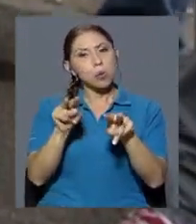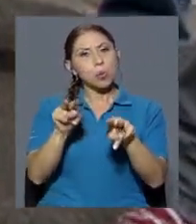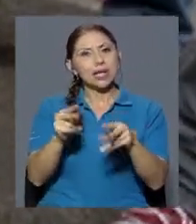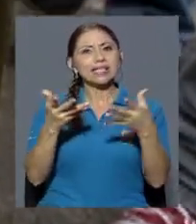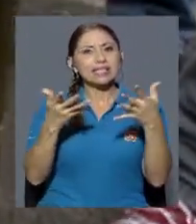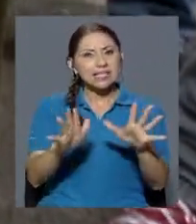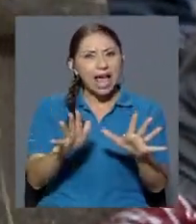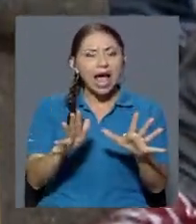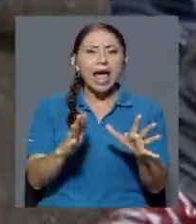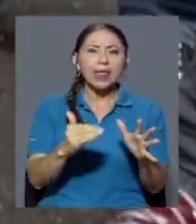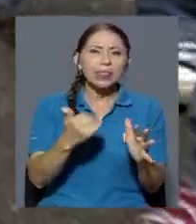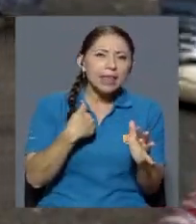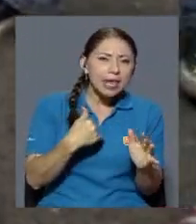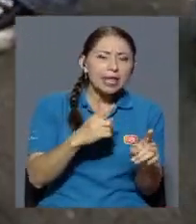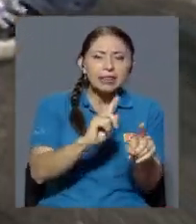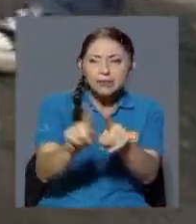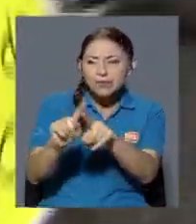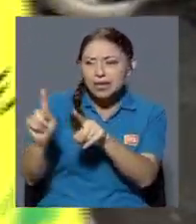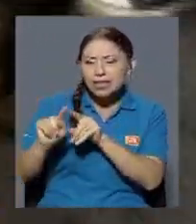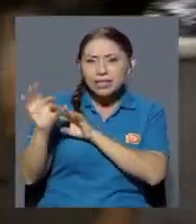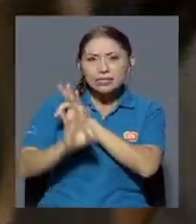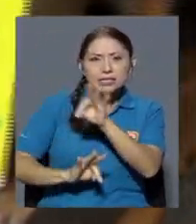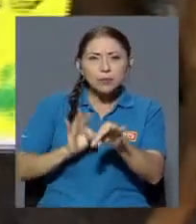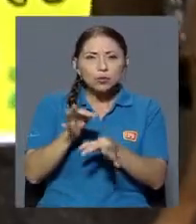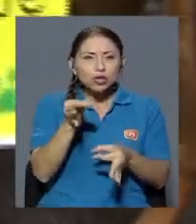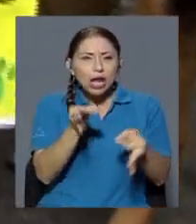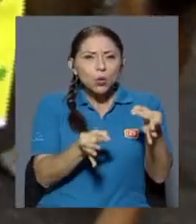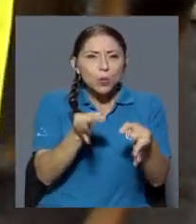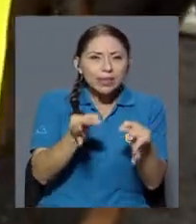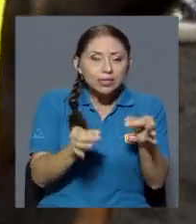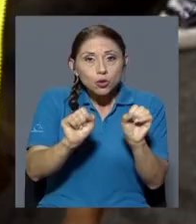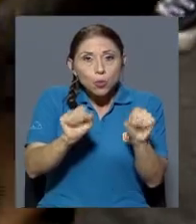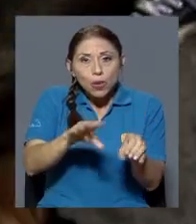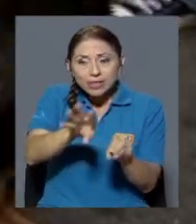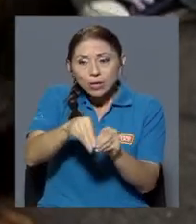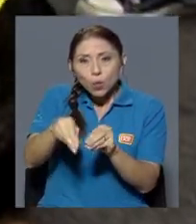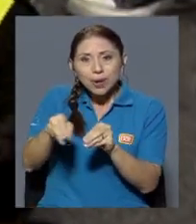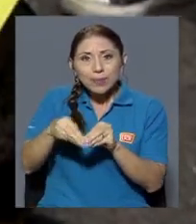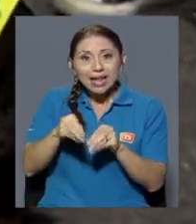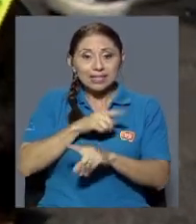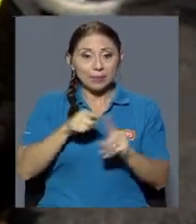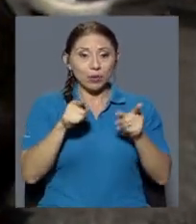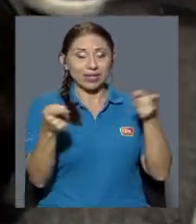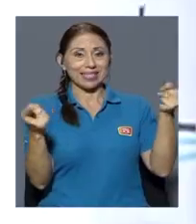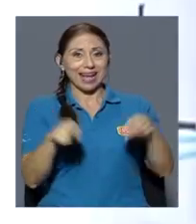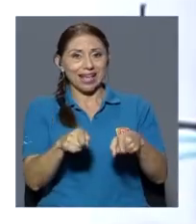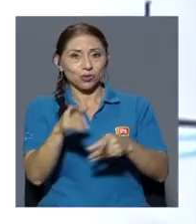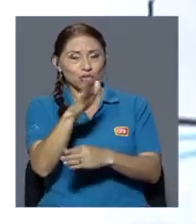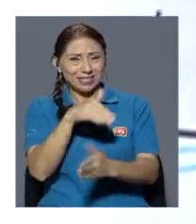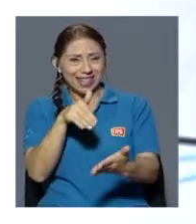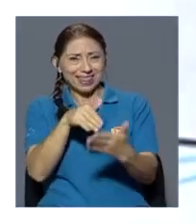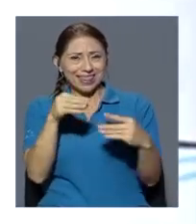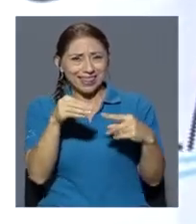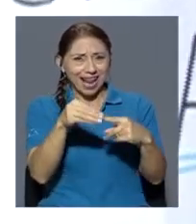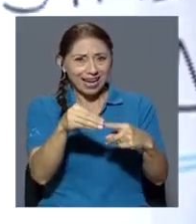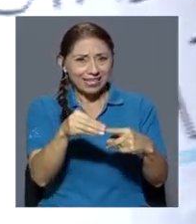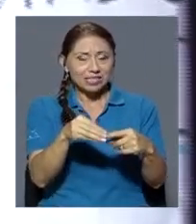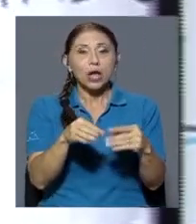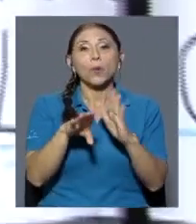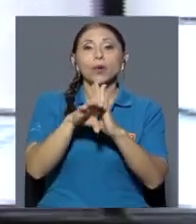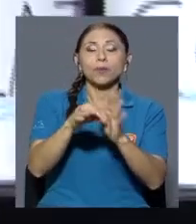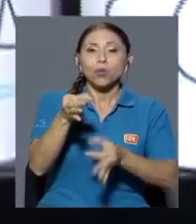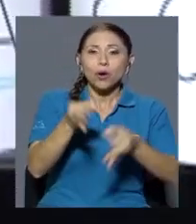se ha llenado de otro tipo de argumentaciones que pueden ser complementarias pero pero en este un caso en sí dos centrales como son argumentaciones